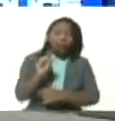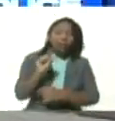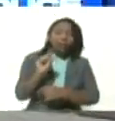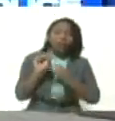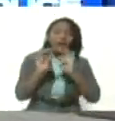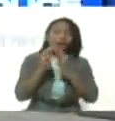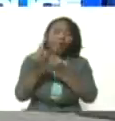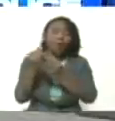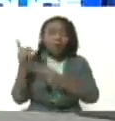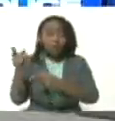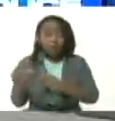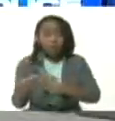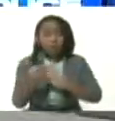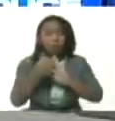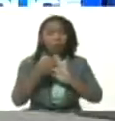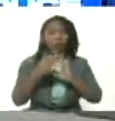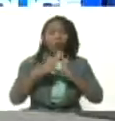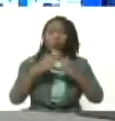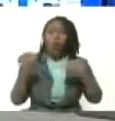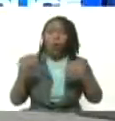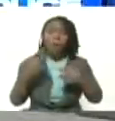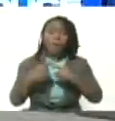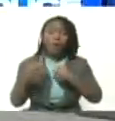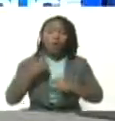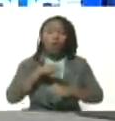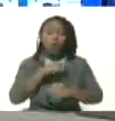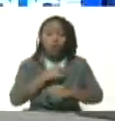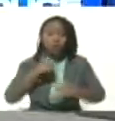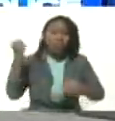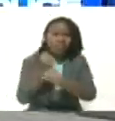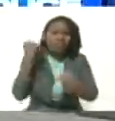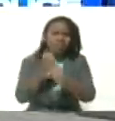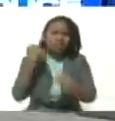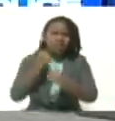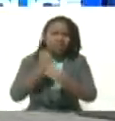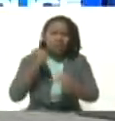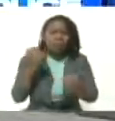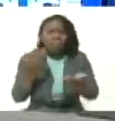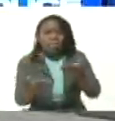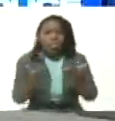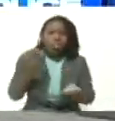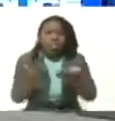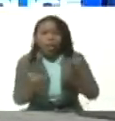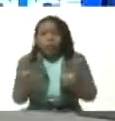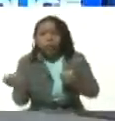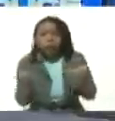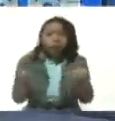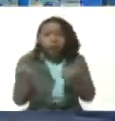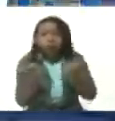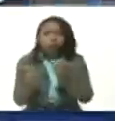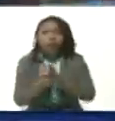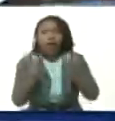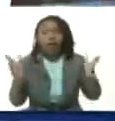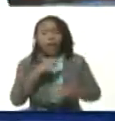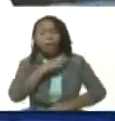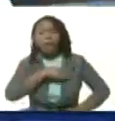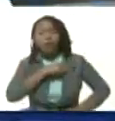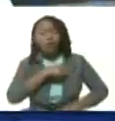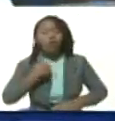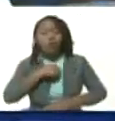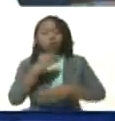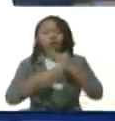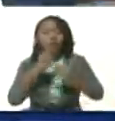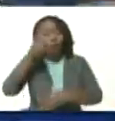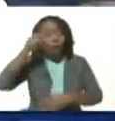afectó todo. Pero mantuvimos al país en paz, con estabilidad. Y con las misiones y grandes misiones le garantizamos a